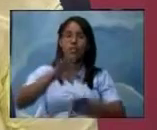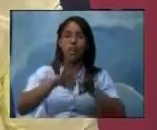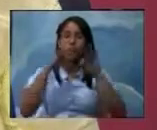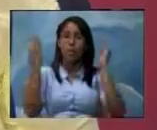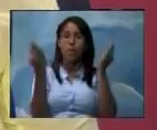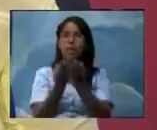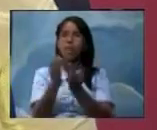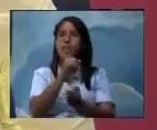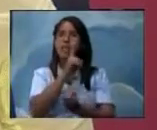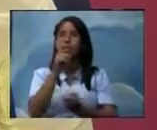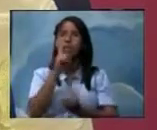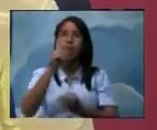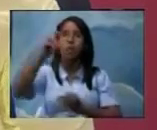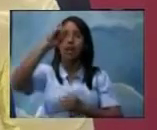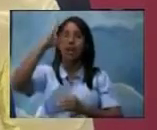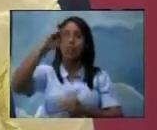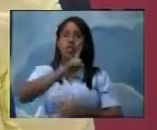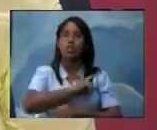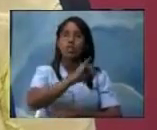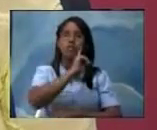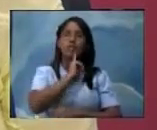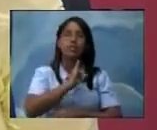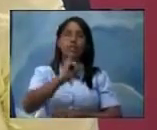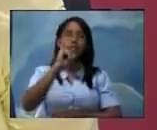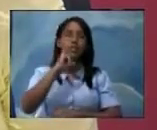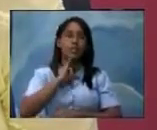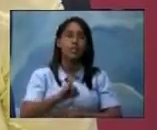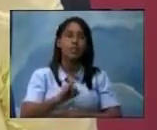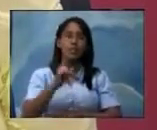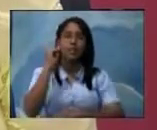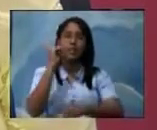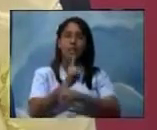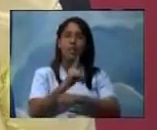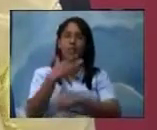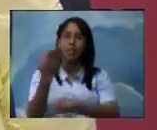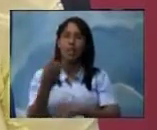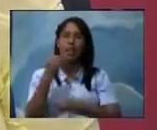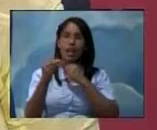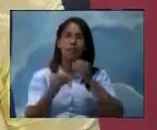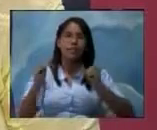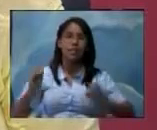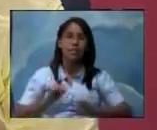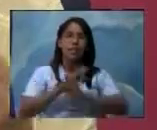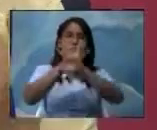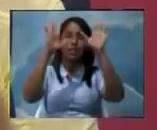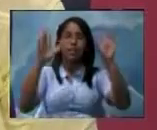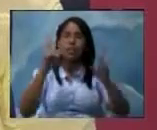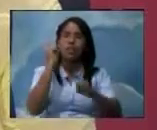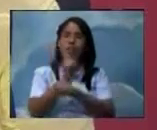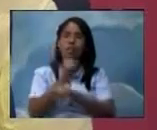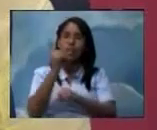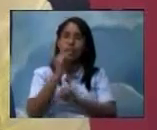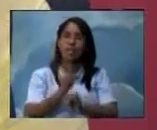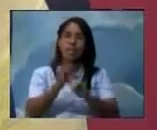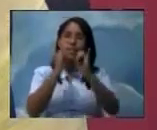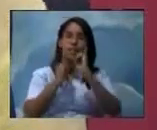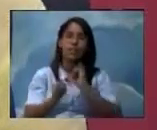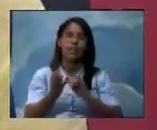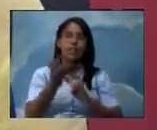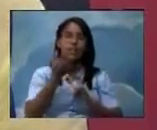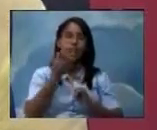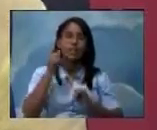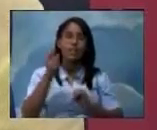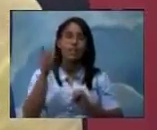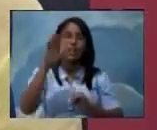familia se llama el Dios de Israel. El único que hace maravillas. El único que interviene, por